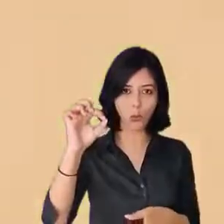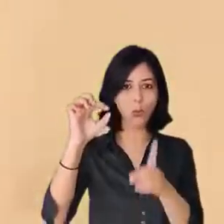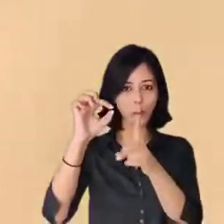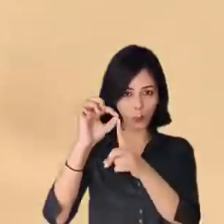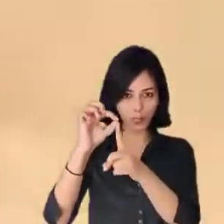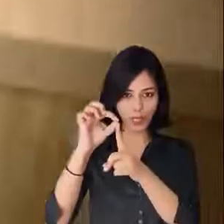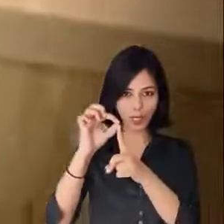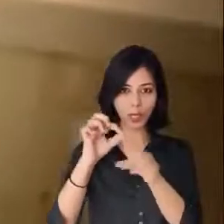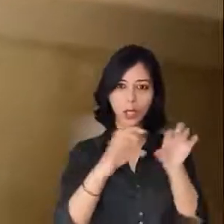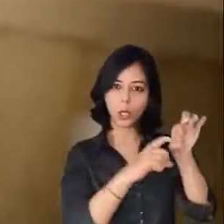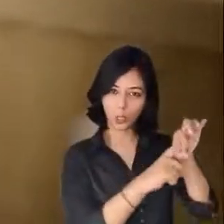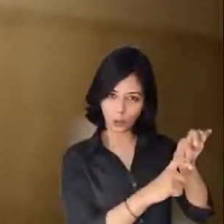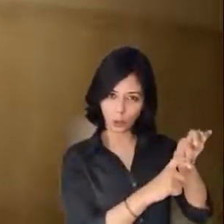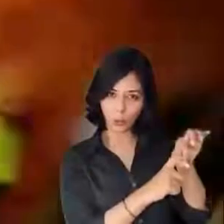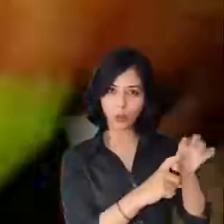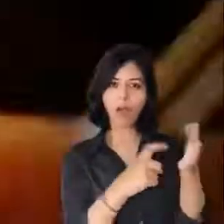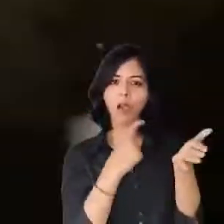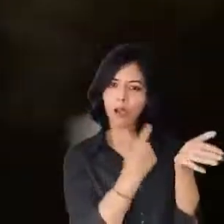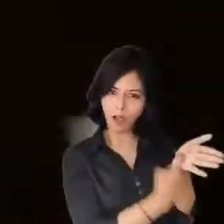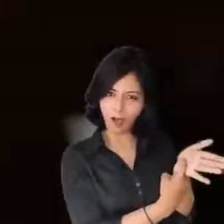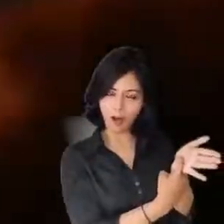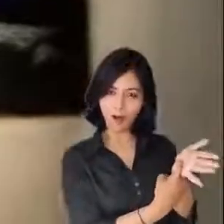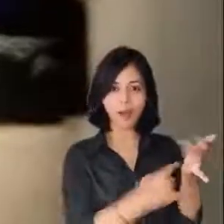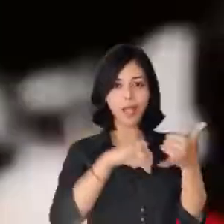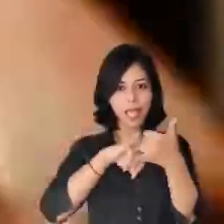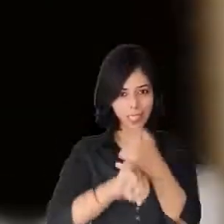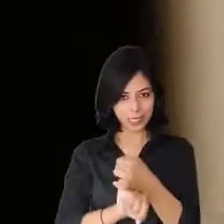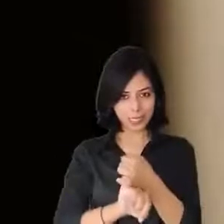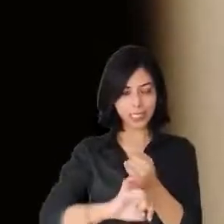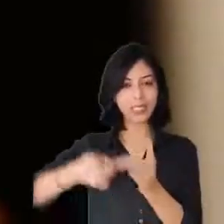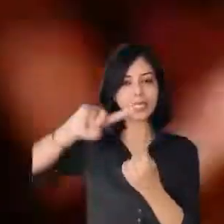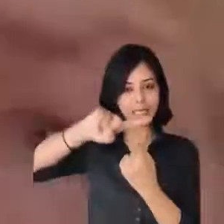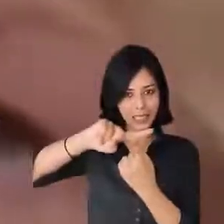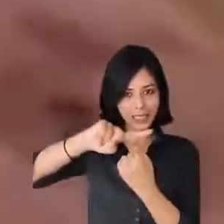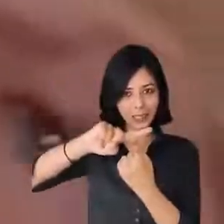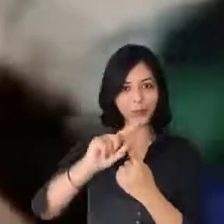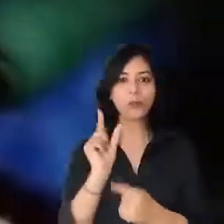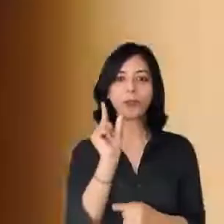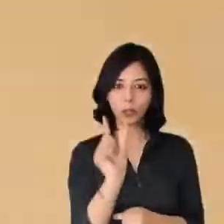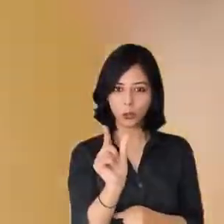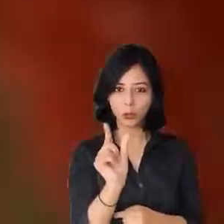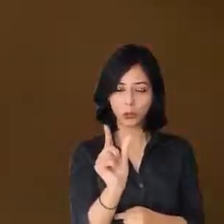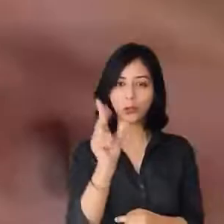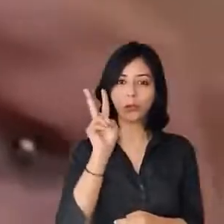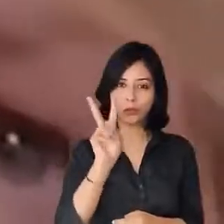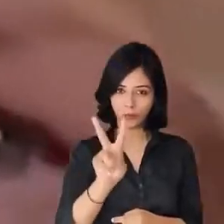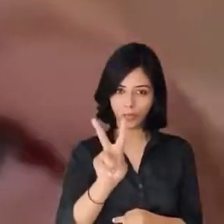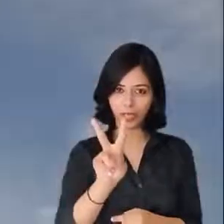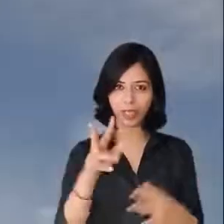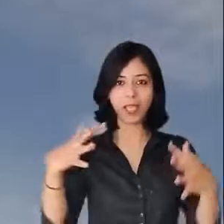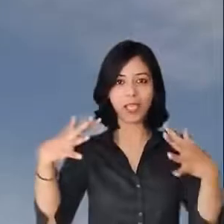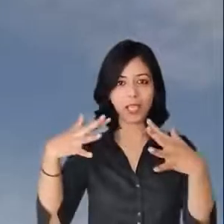que había pasado. Pensé que tal vez había dejado una nota, pero no había nada. Nada de